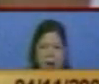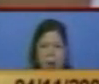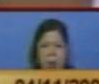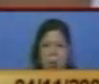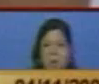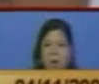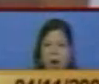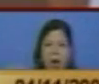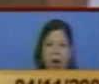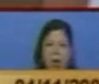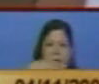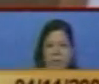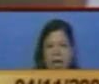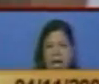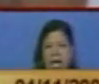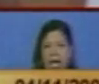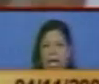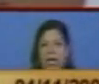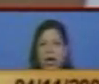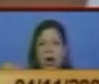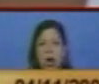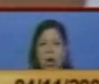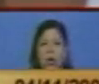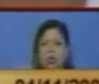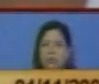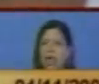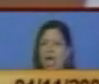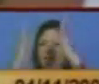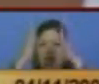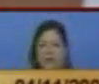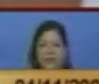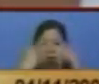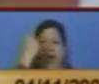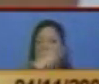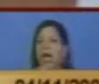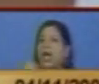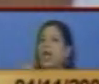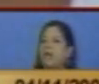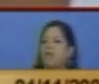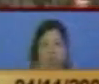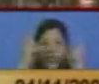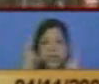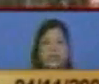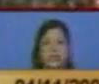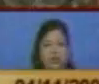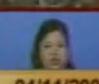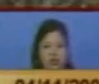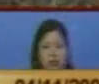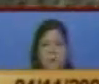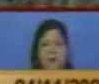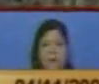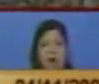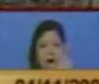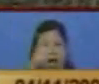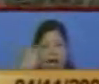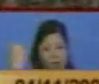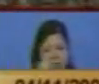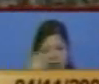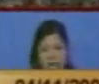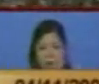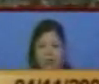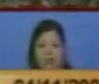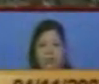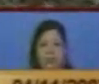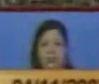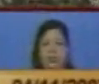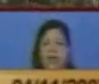humanos, contra avenidas, contra bienes públicos, con su cara abierta al mundo. ¿Qué es eso, Carreño? ¿Qué